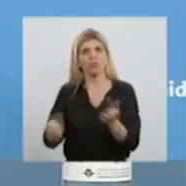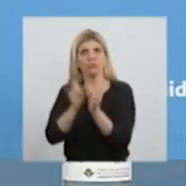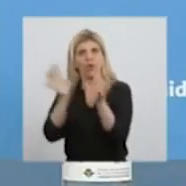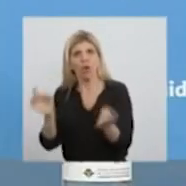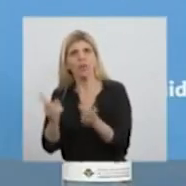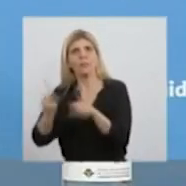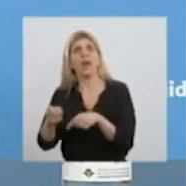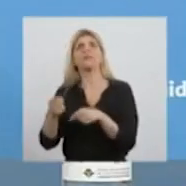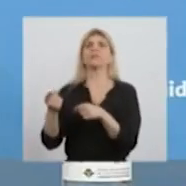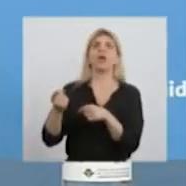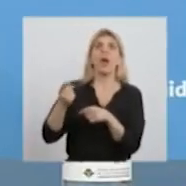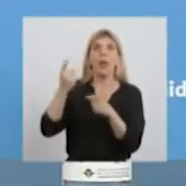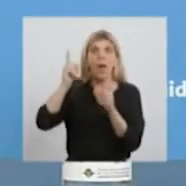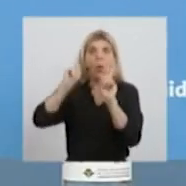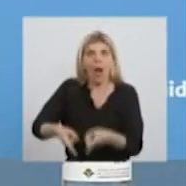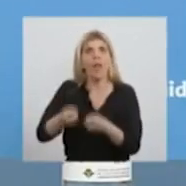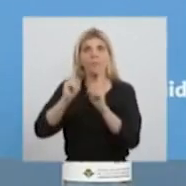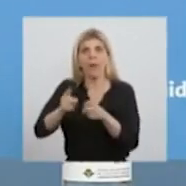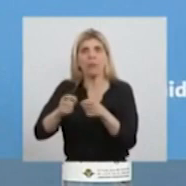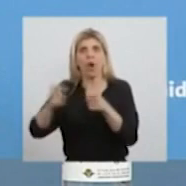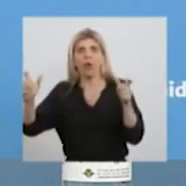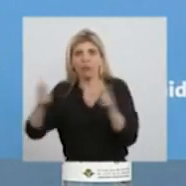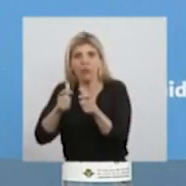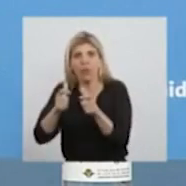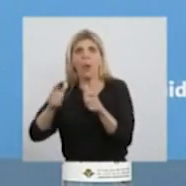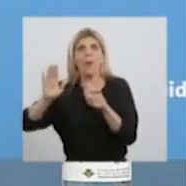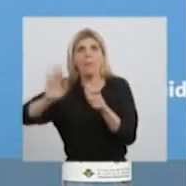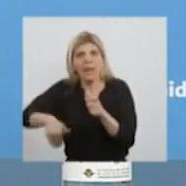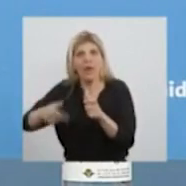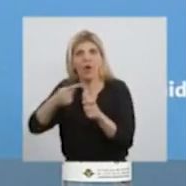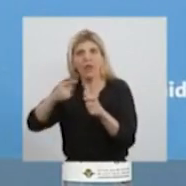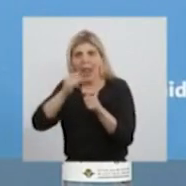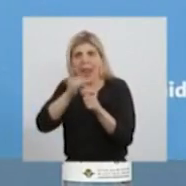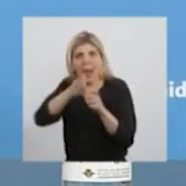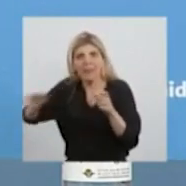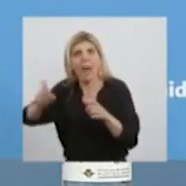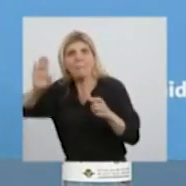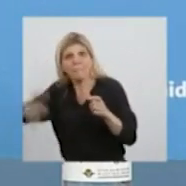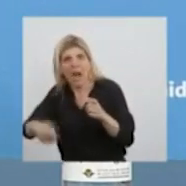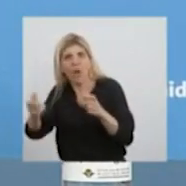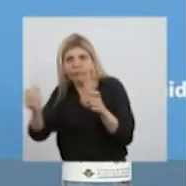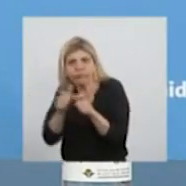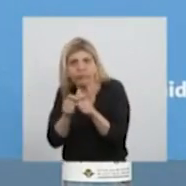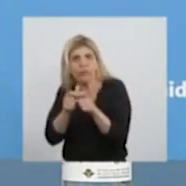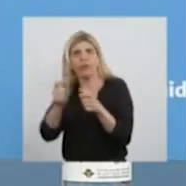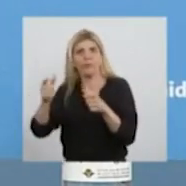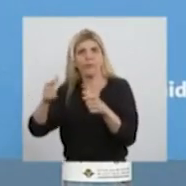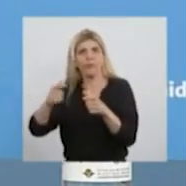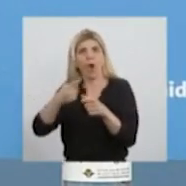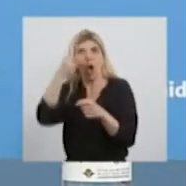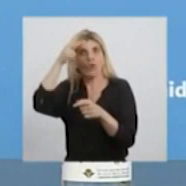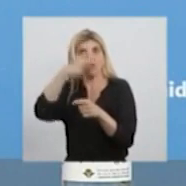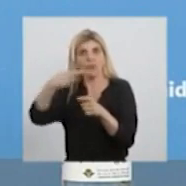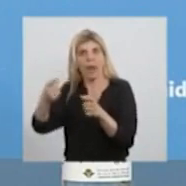personas dispersadas en vez de aglutinadas, irresponsable y torpemente dentro de